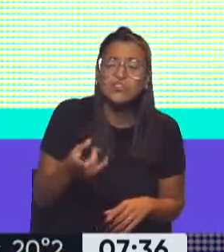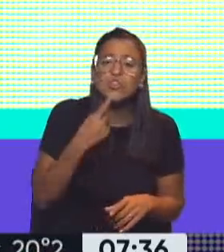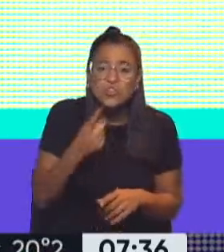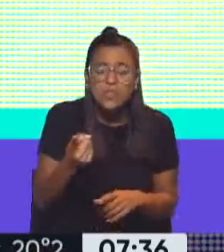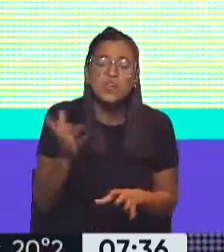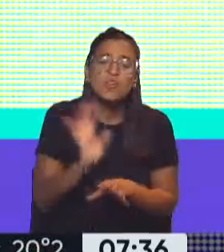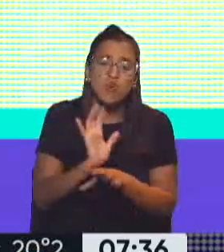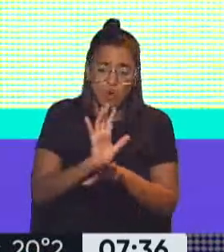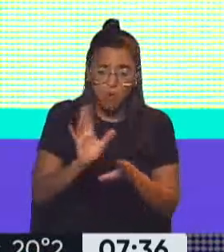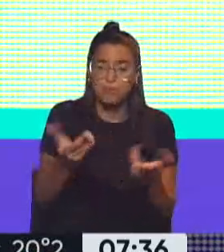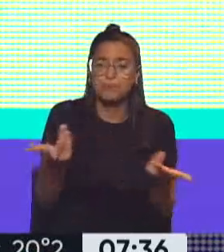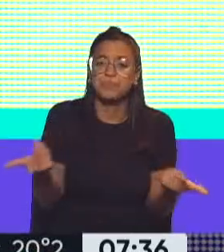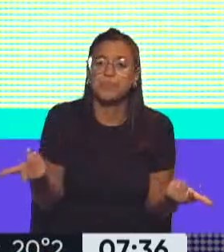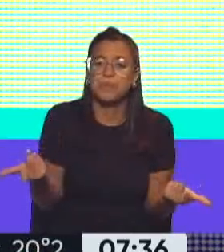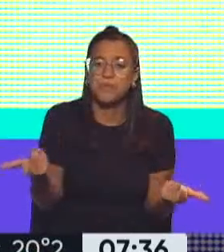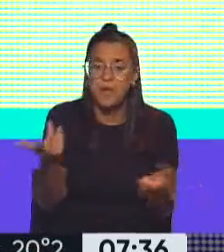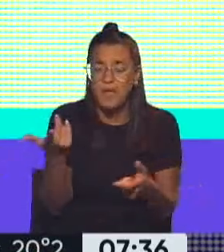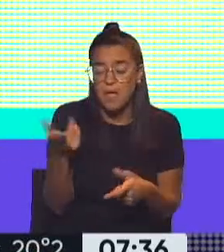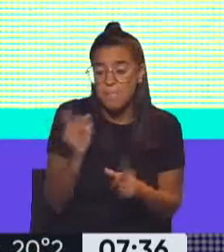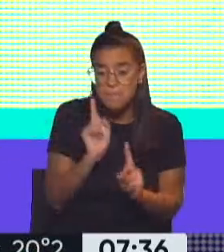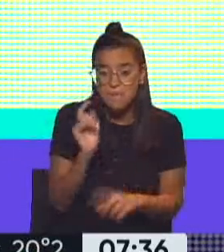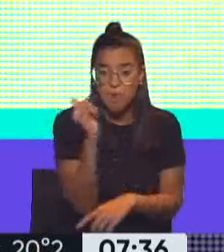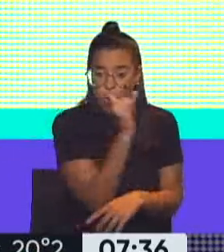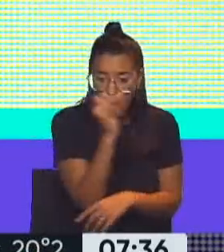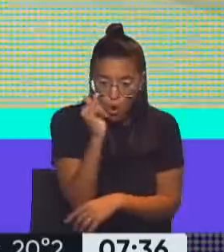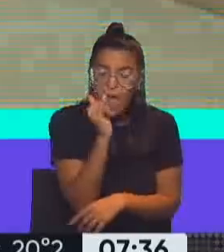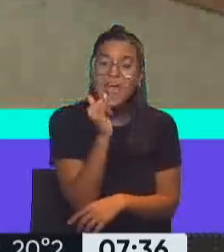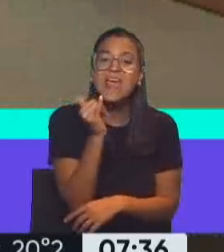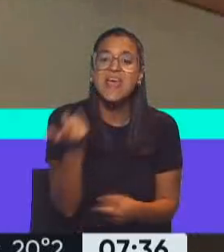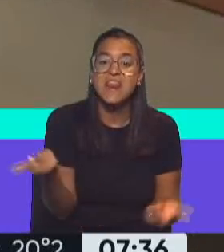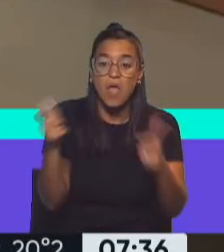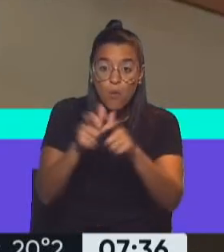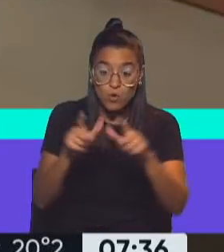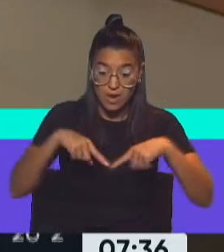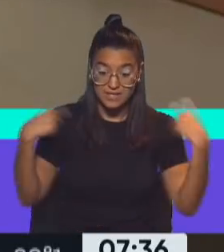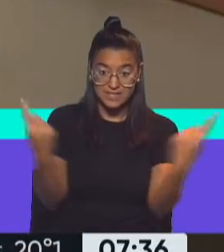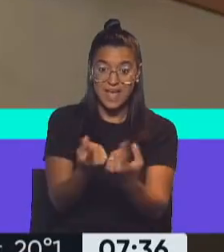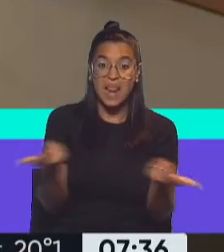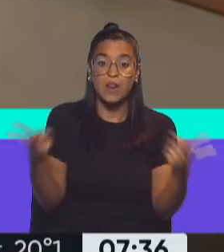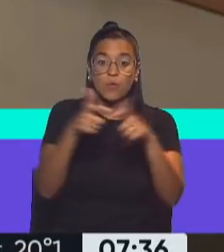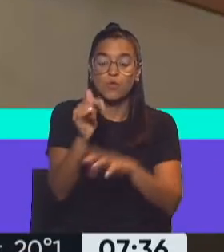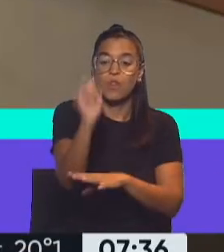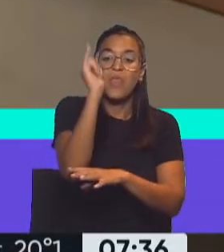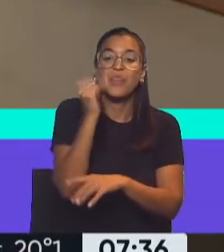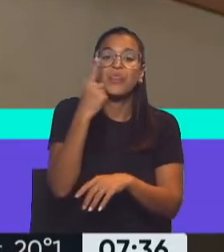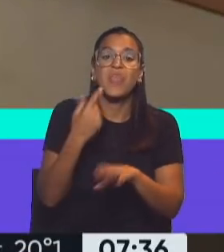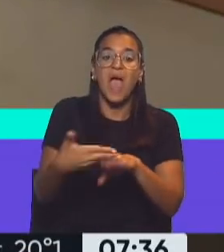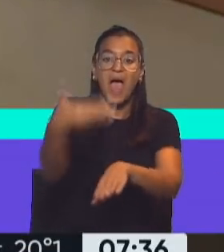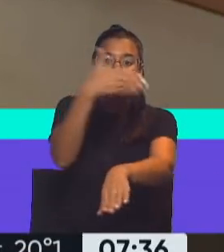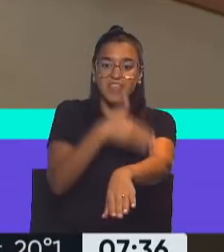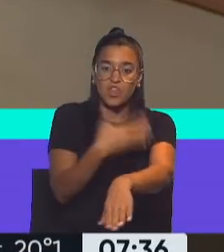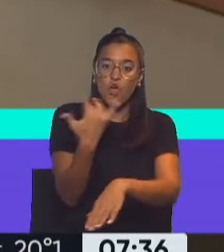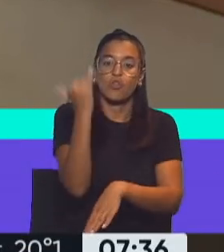la cámara que toma justamente esa reunión fue puesta en esa sala de reuniones el día anterior al 15